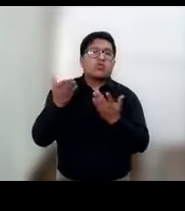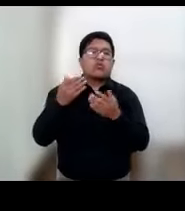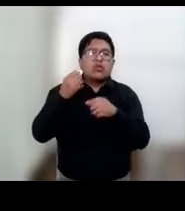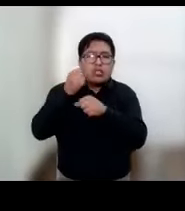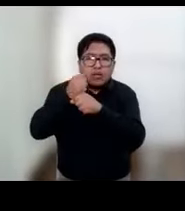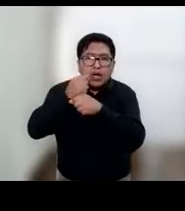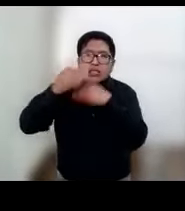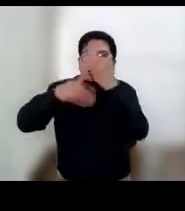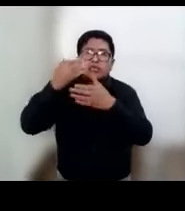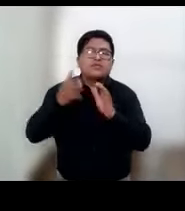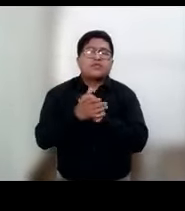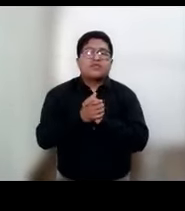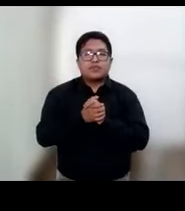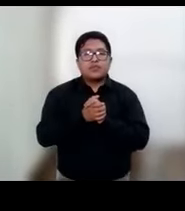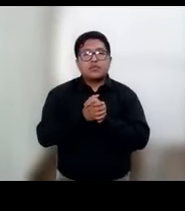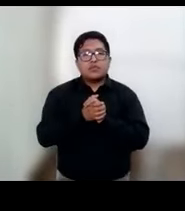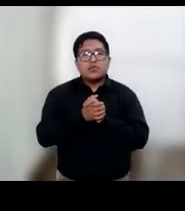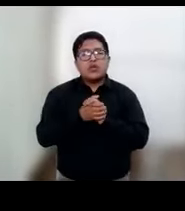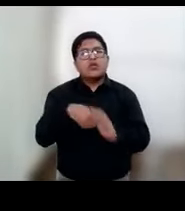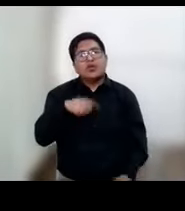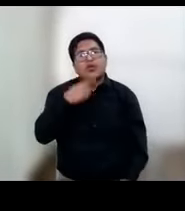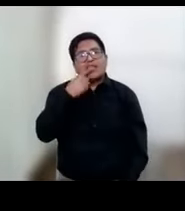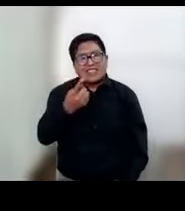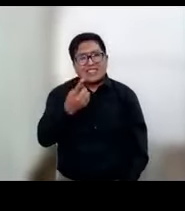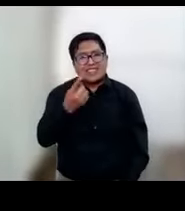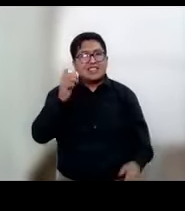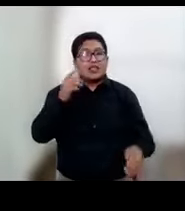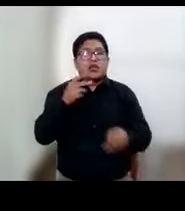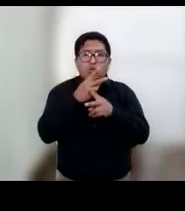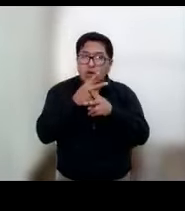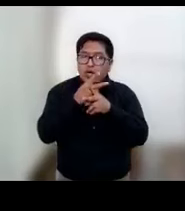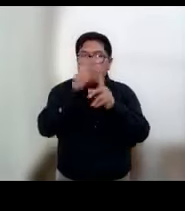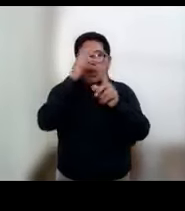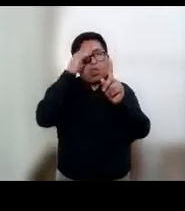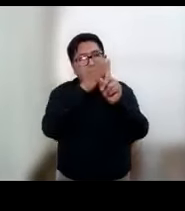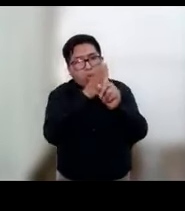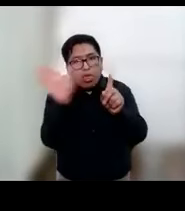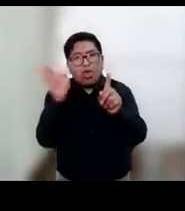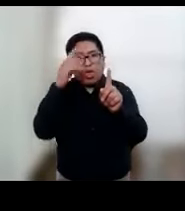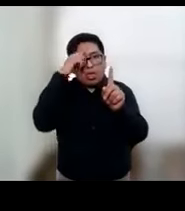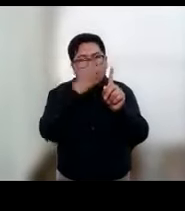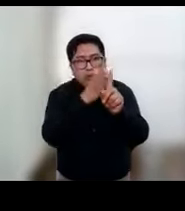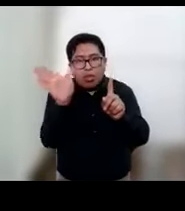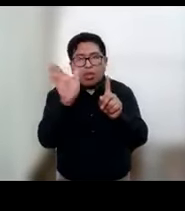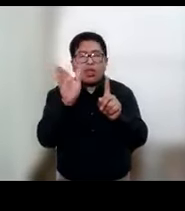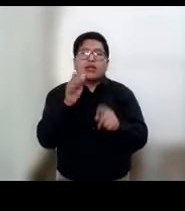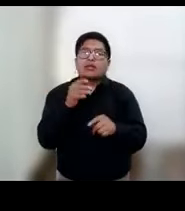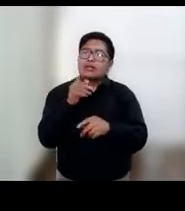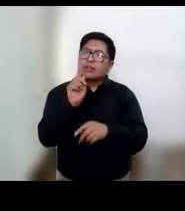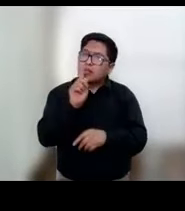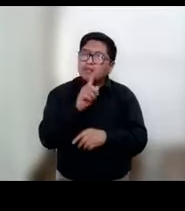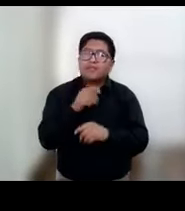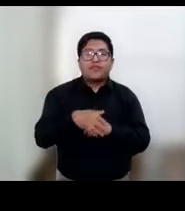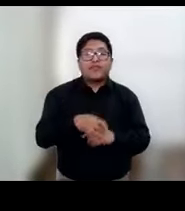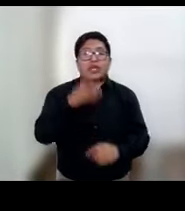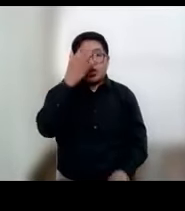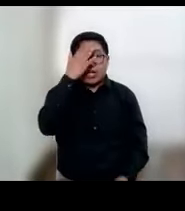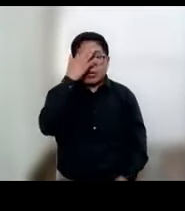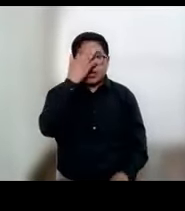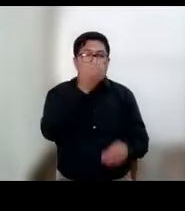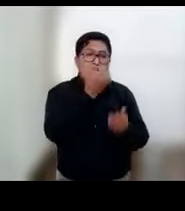porque insisto en no perder el foco porque lamentablemente nos desgastamos el poco tiempo y esfuerzo y